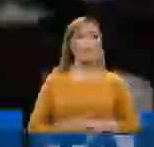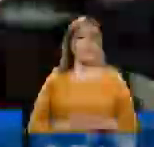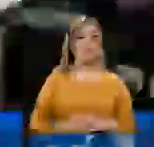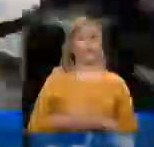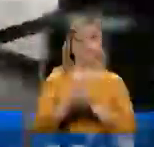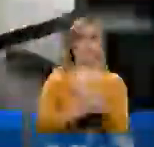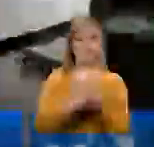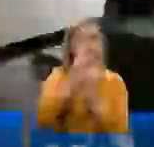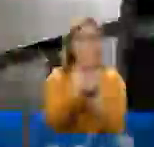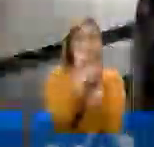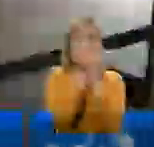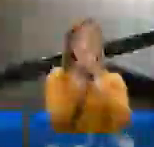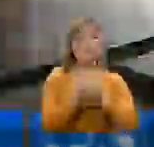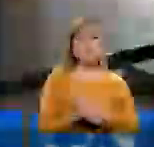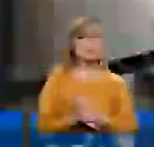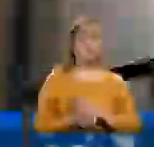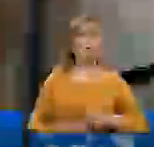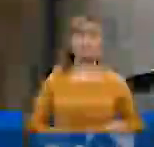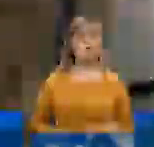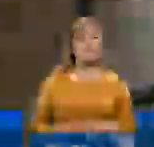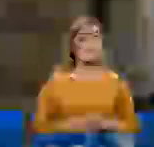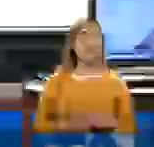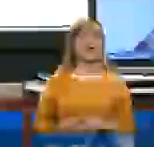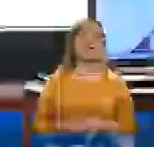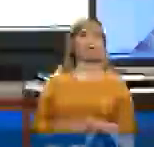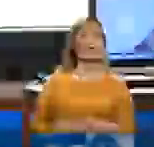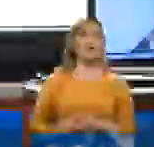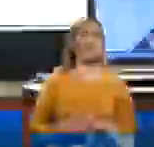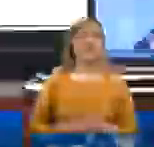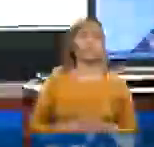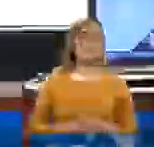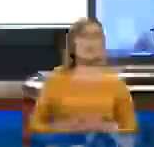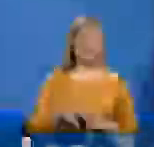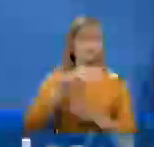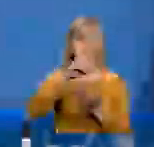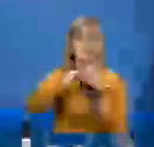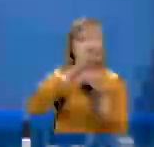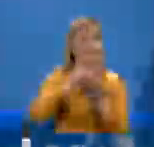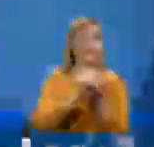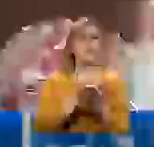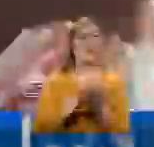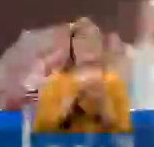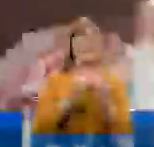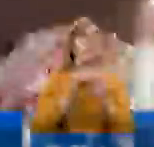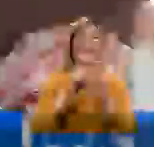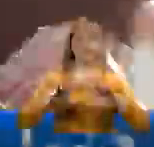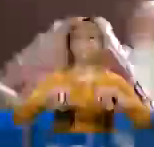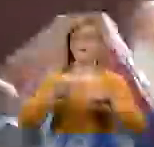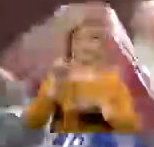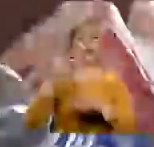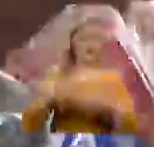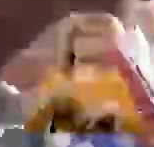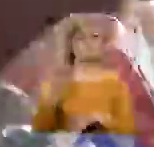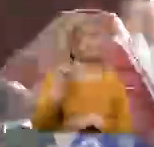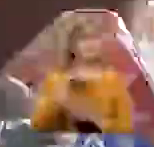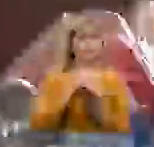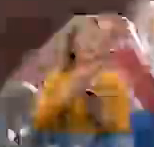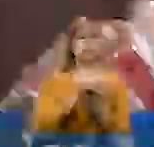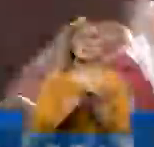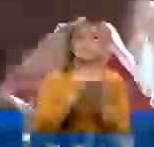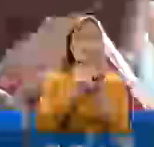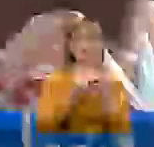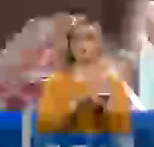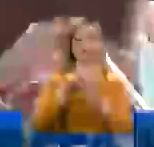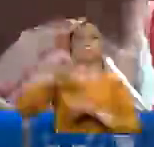la sentencia y aducen, entre otras cosas, que no aplica el cohecho agravado. Ya que se ha hecho una indebida aplicación de esas